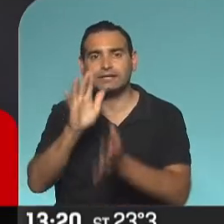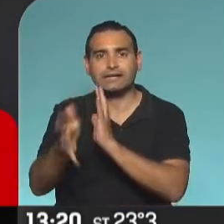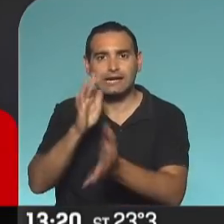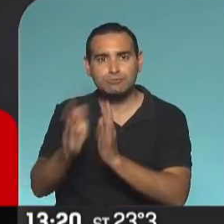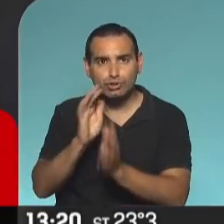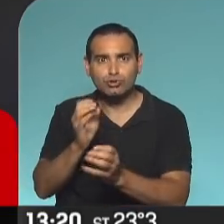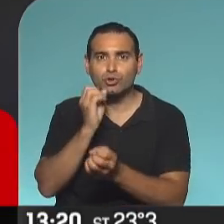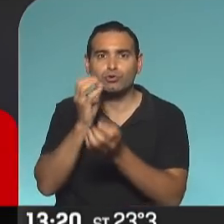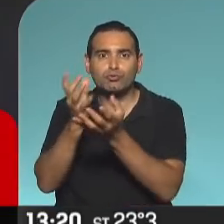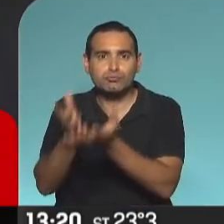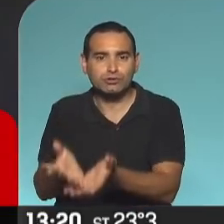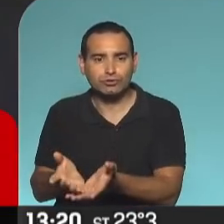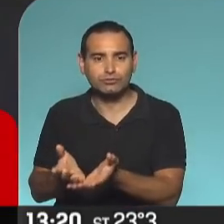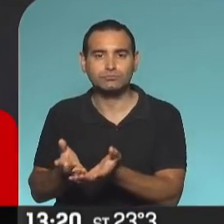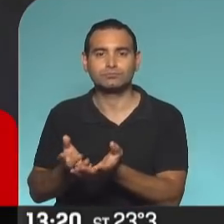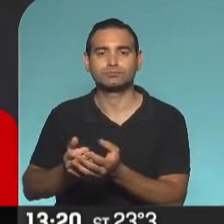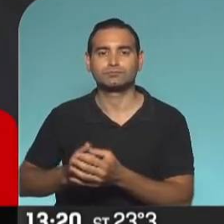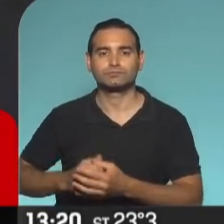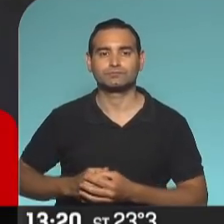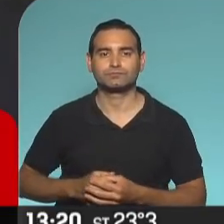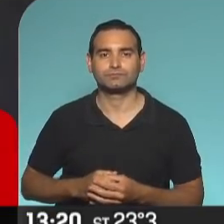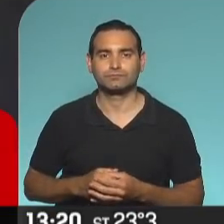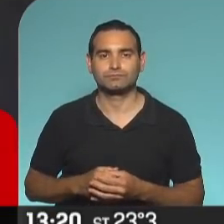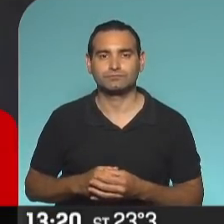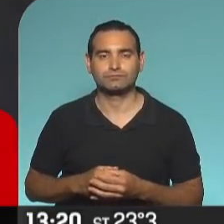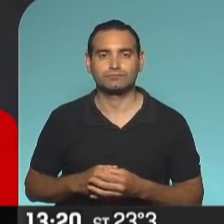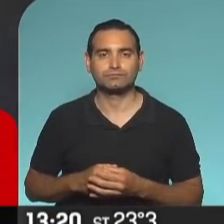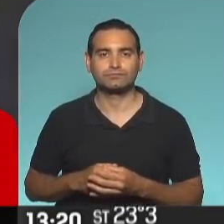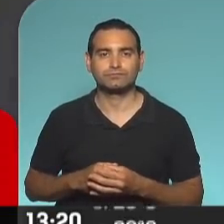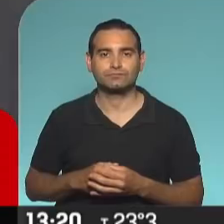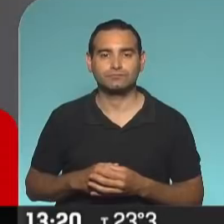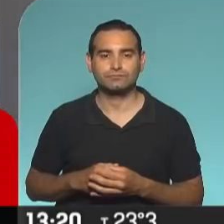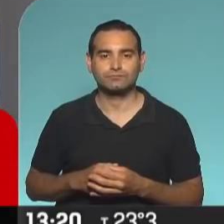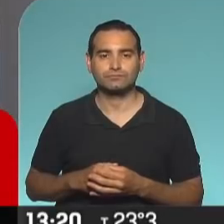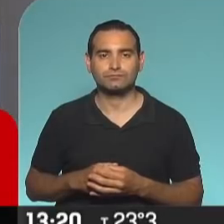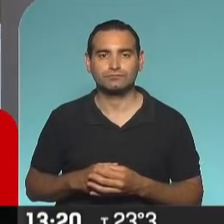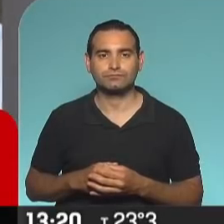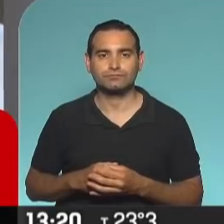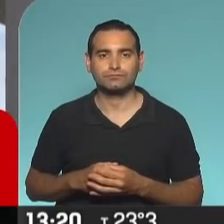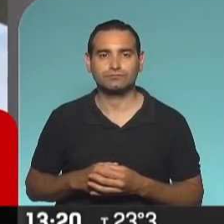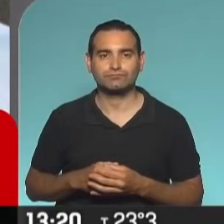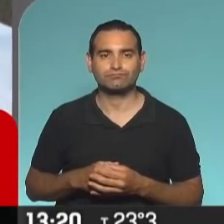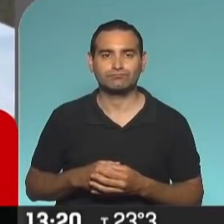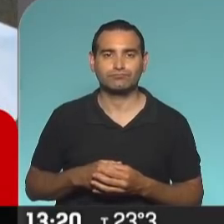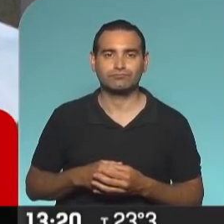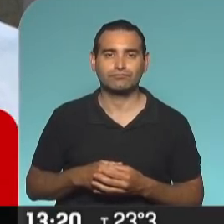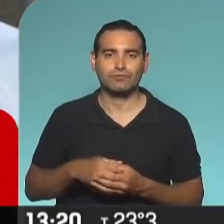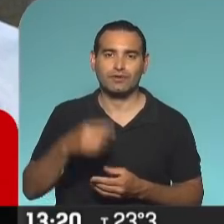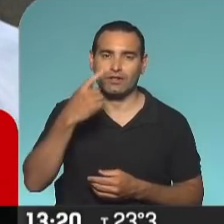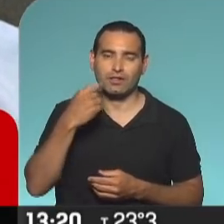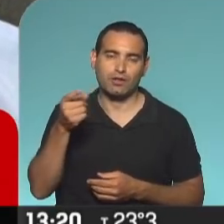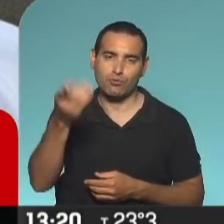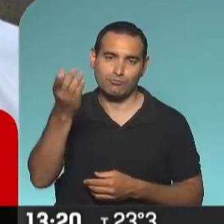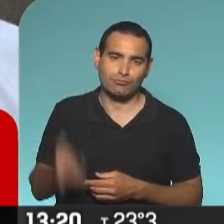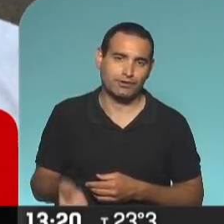rehabilitación, una de las tantas, ¿no?, que pudo superar Diego Armando Maradona, un hombre, más grande de toda la